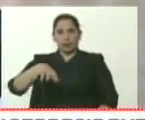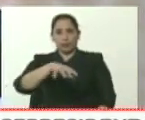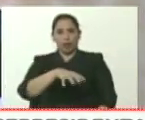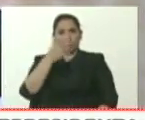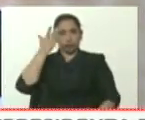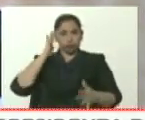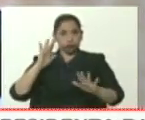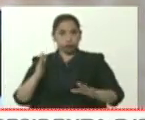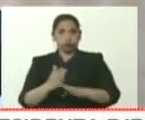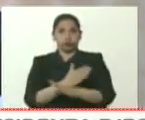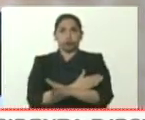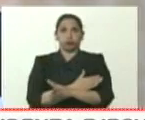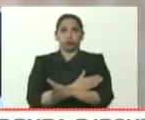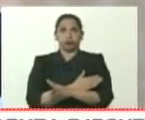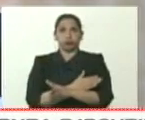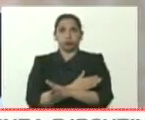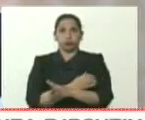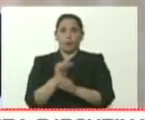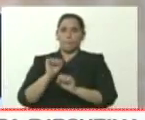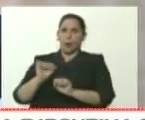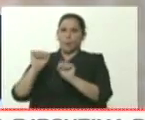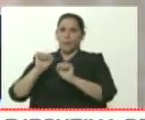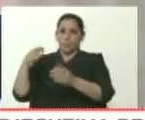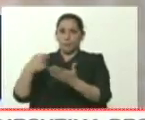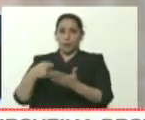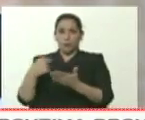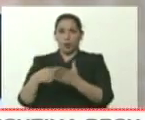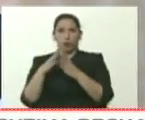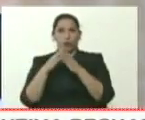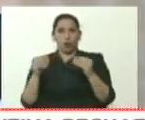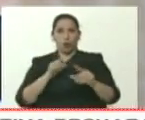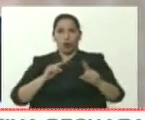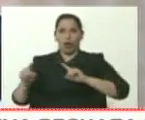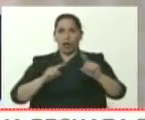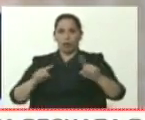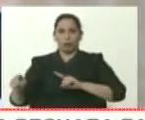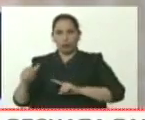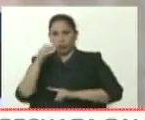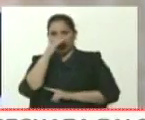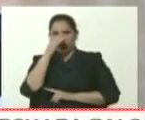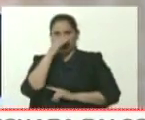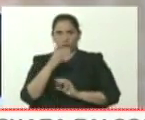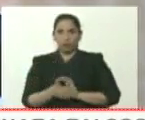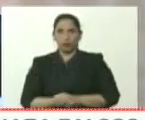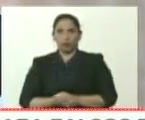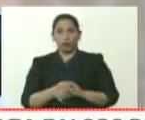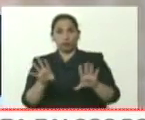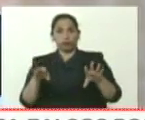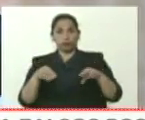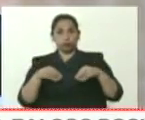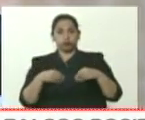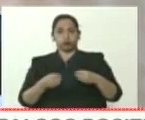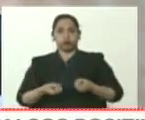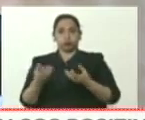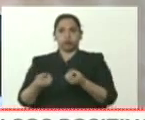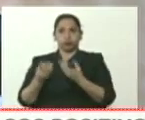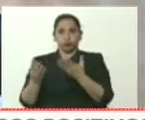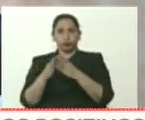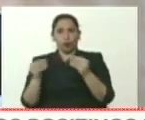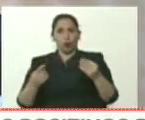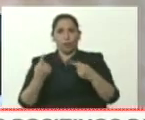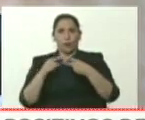prevengan y repriman la financiación de todo acto terrorista, se abstengan de proporcionar todo tipo de